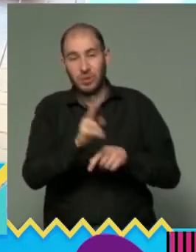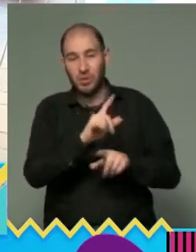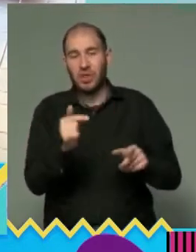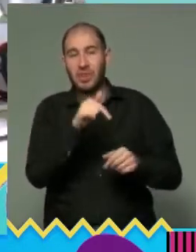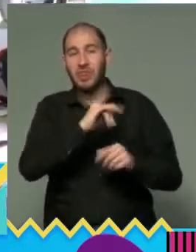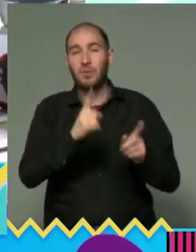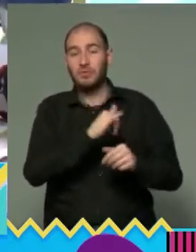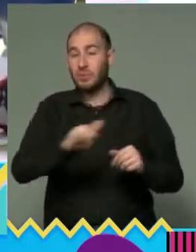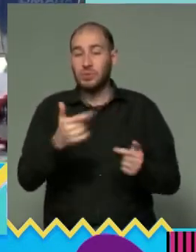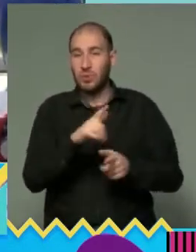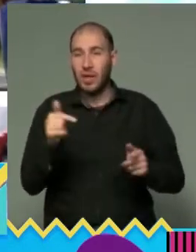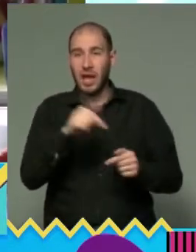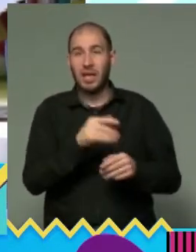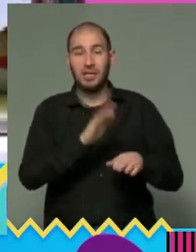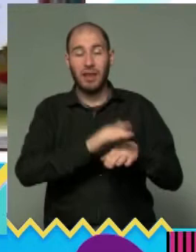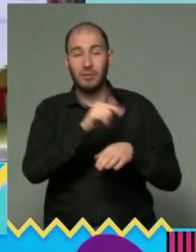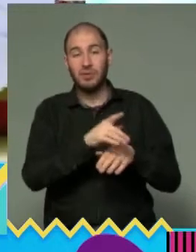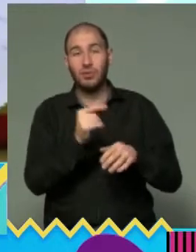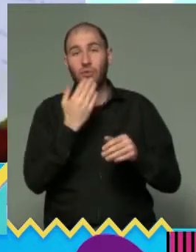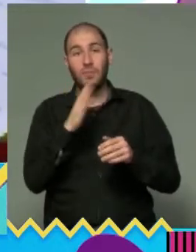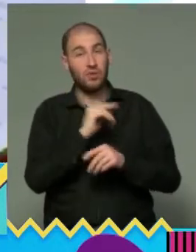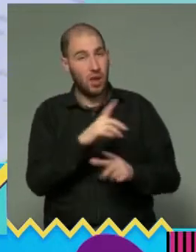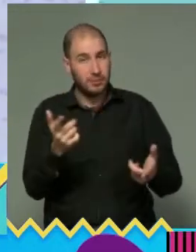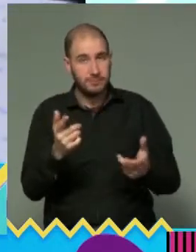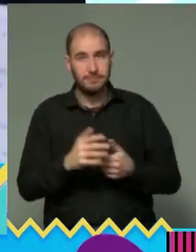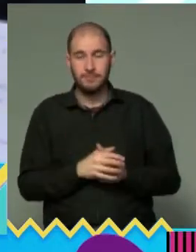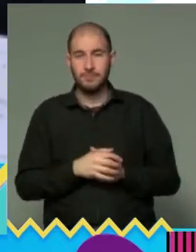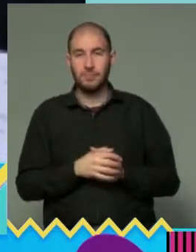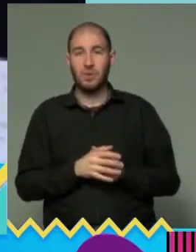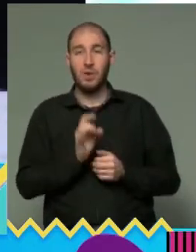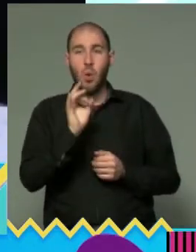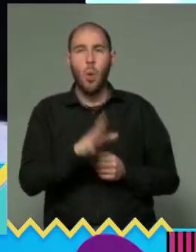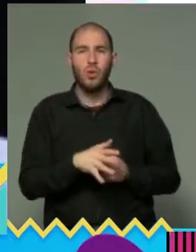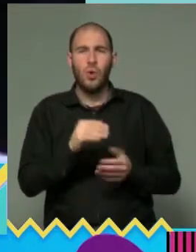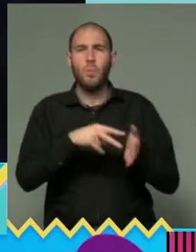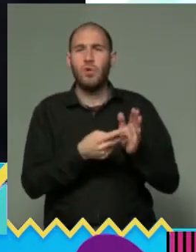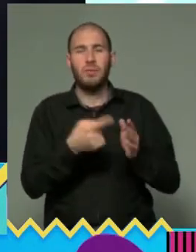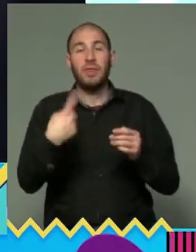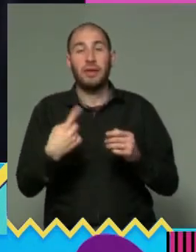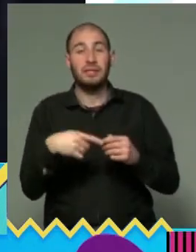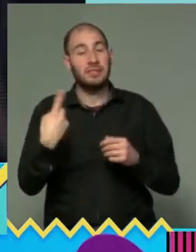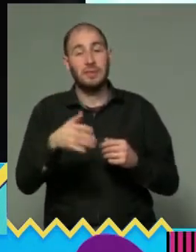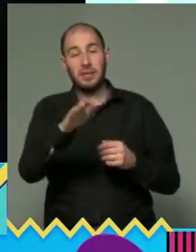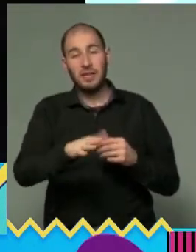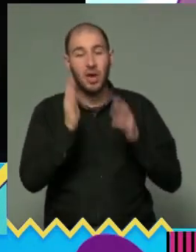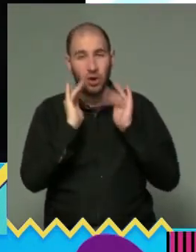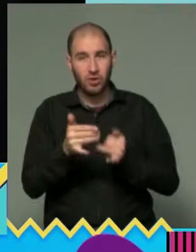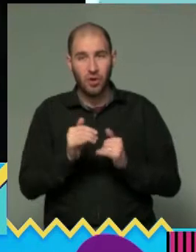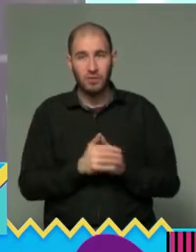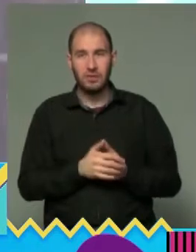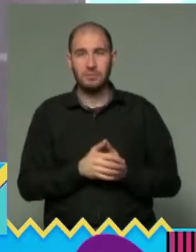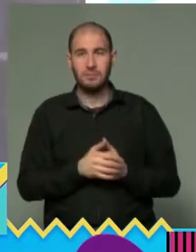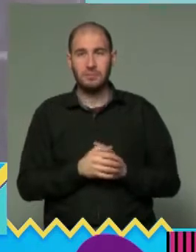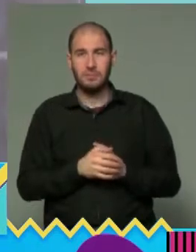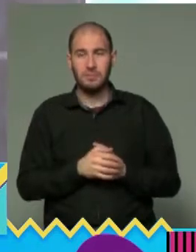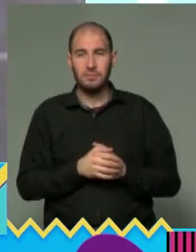no denuncia, que ahí no está cumpliendo su función. Entonces, lo único vulnerable termina siendo siempre el niño o niña adolescente, que tendría que ser